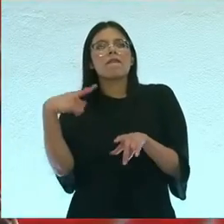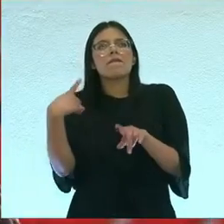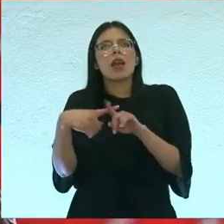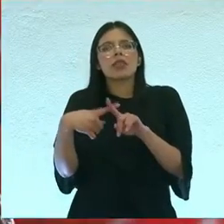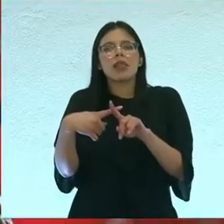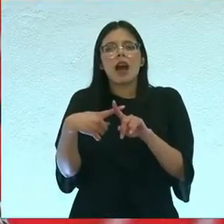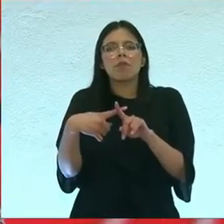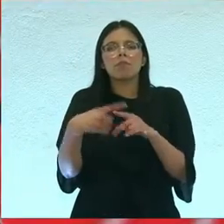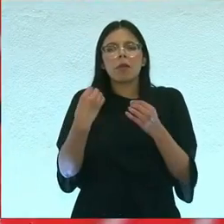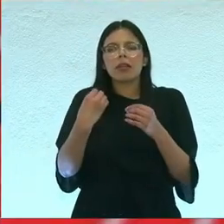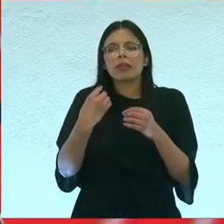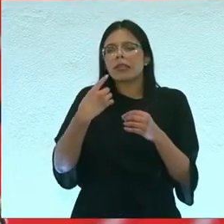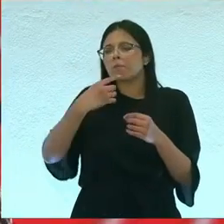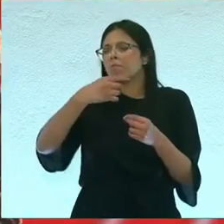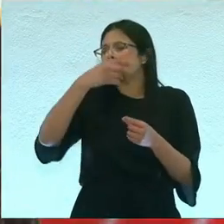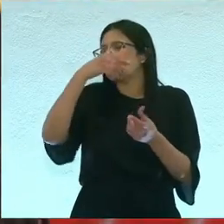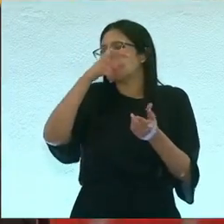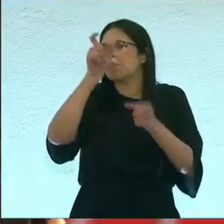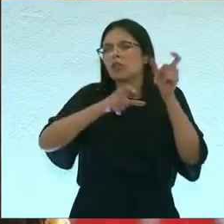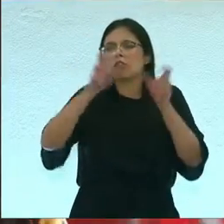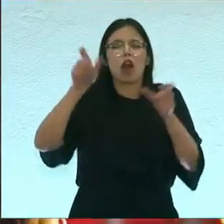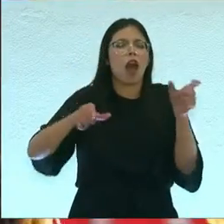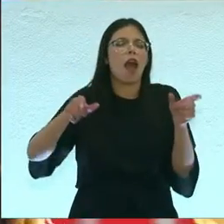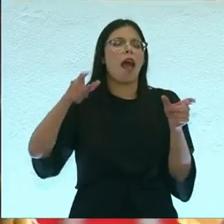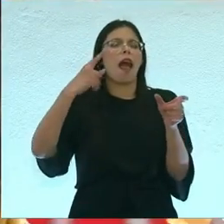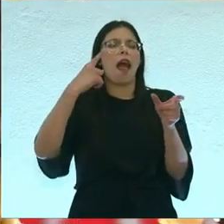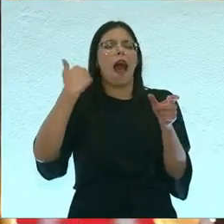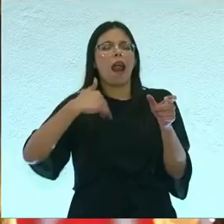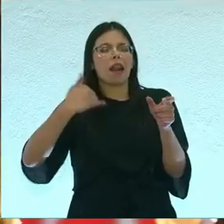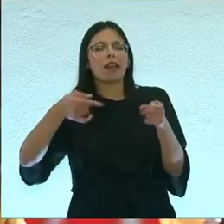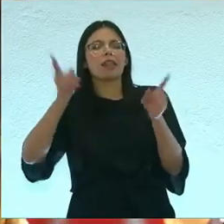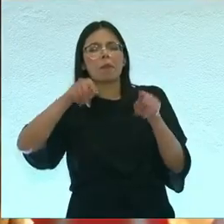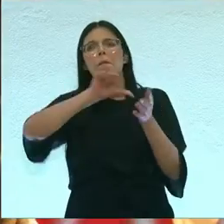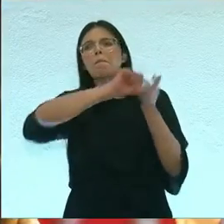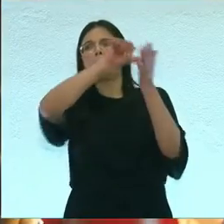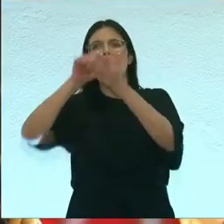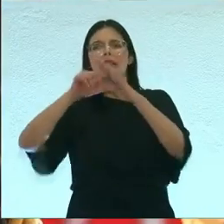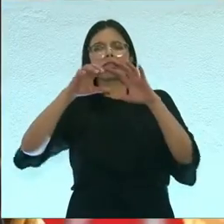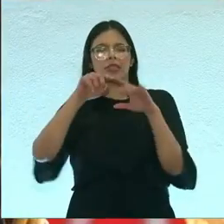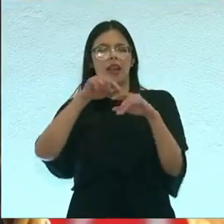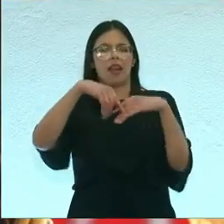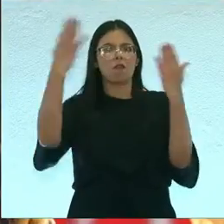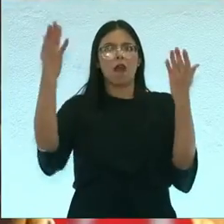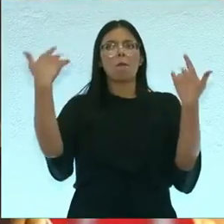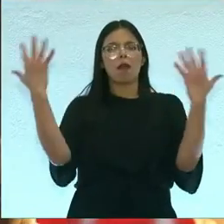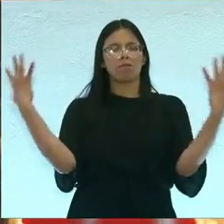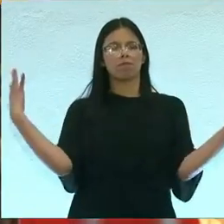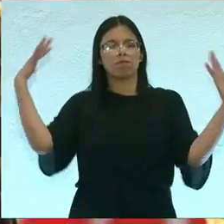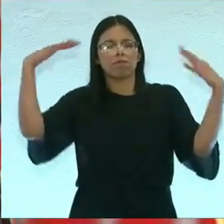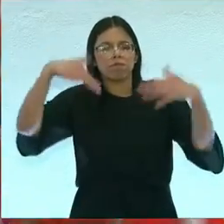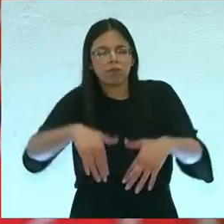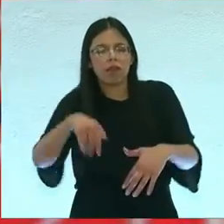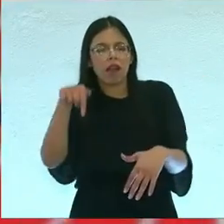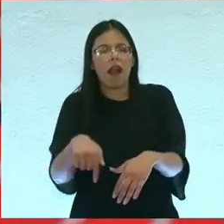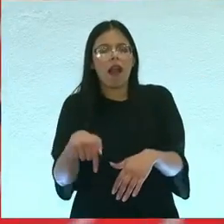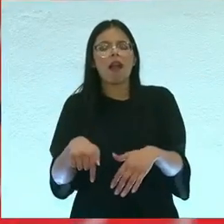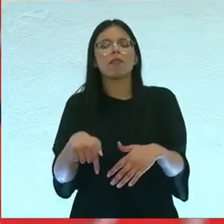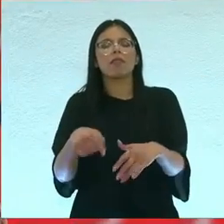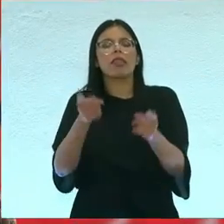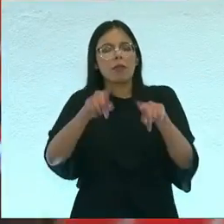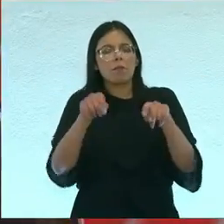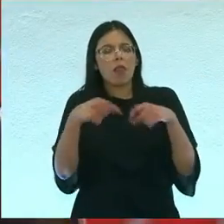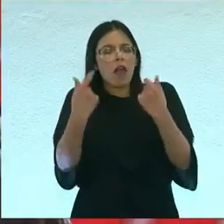miles y miles de Argentina y del exterior los vengan a abrazar también es la oportunidad